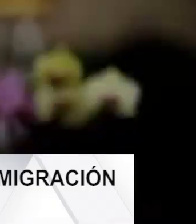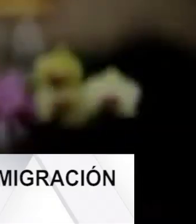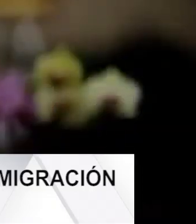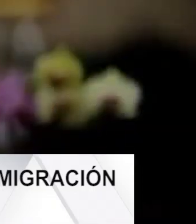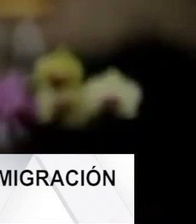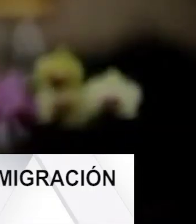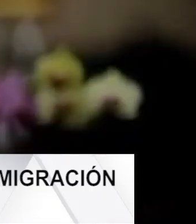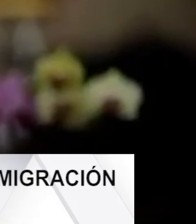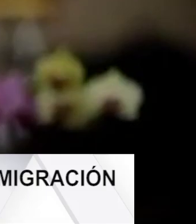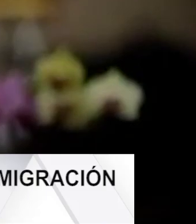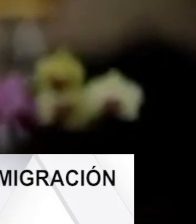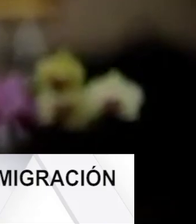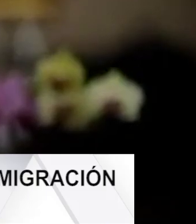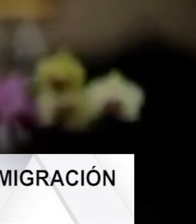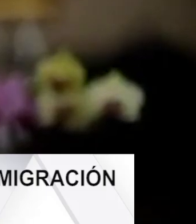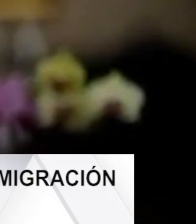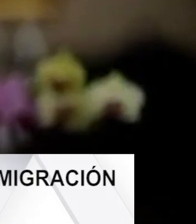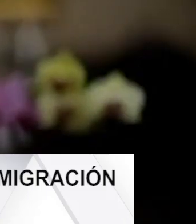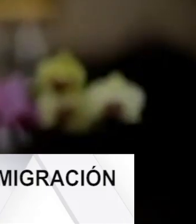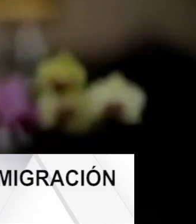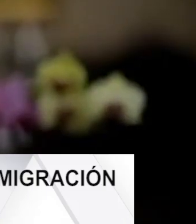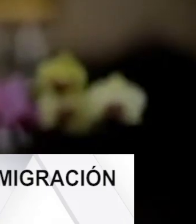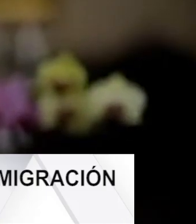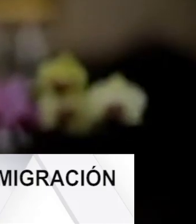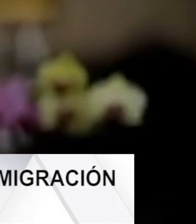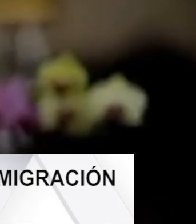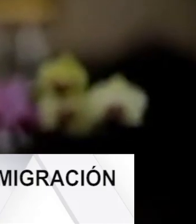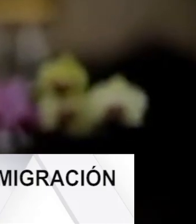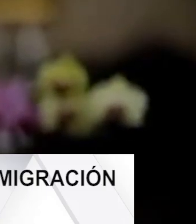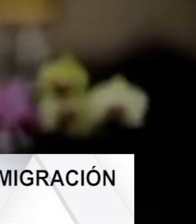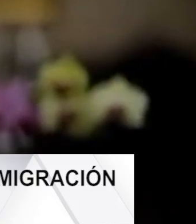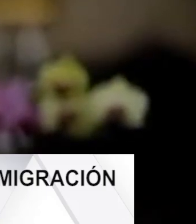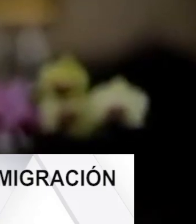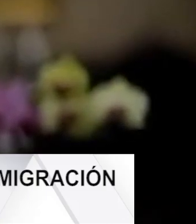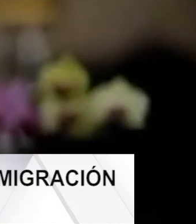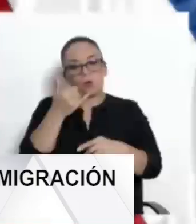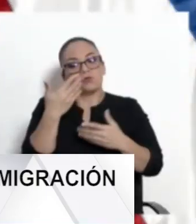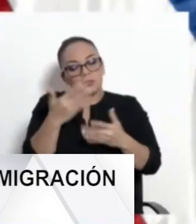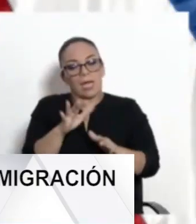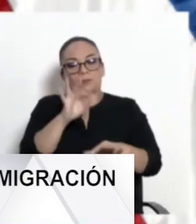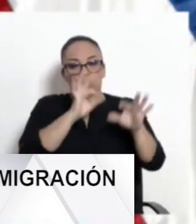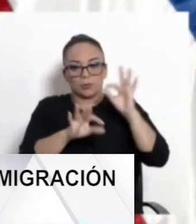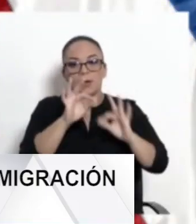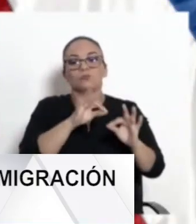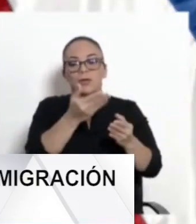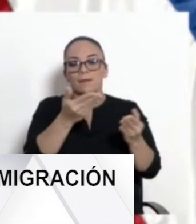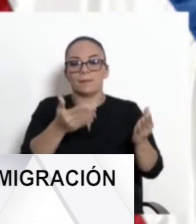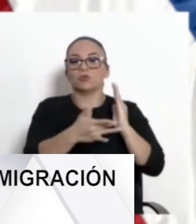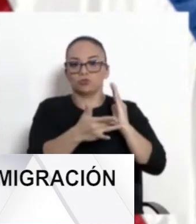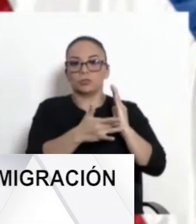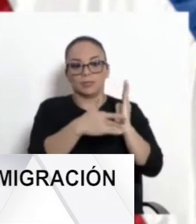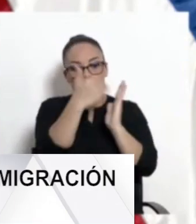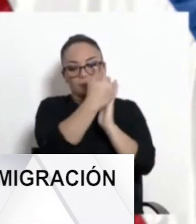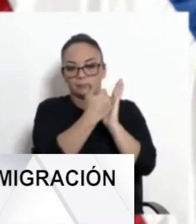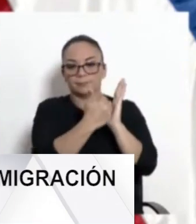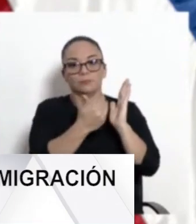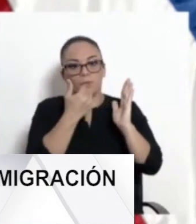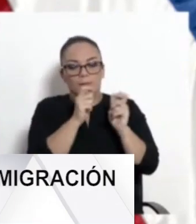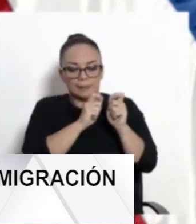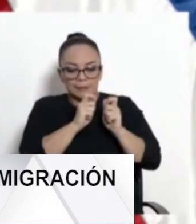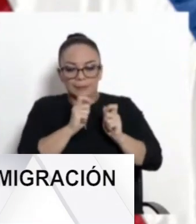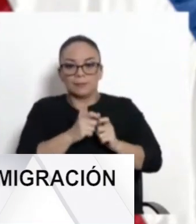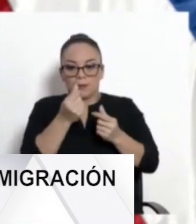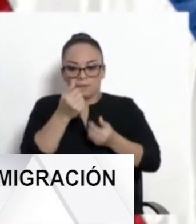situaciones. También la expresidenta costarricense Laura Chinchilla salió en defensa de los migrantes y rechazó esta política migratoria